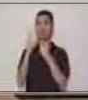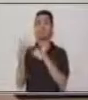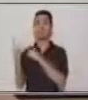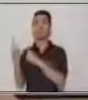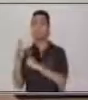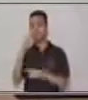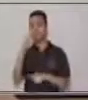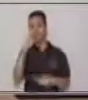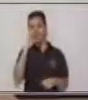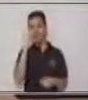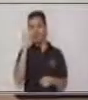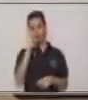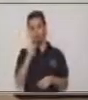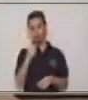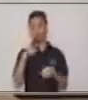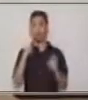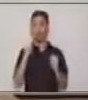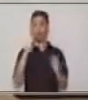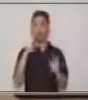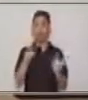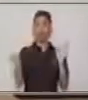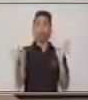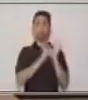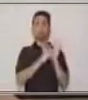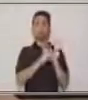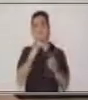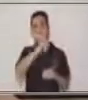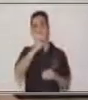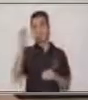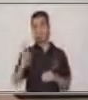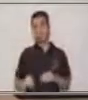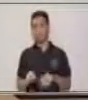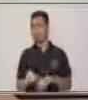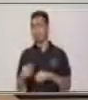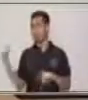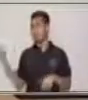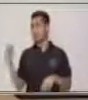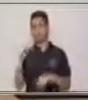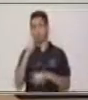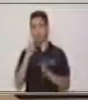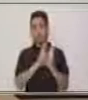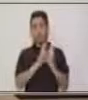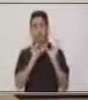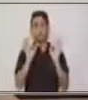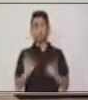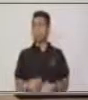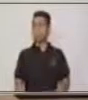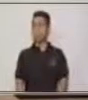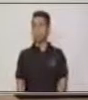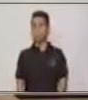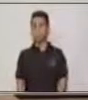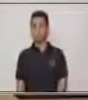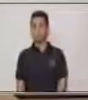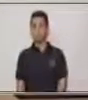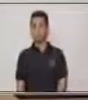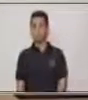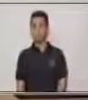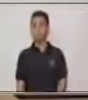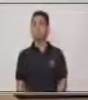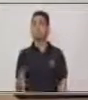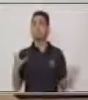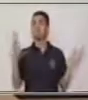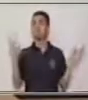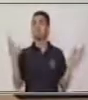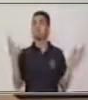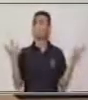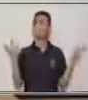puedo representar en porcentajes. Entonces ya tenemos este primer ejemplo y lo que llegamos a la conclusión